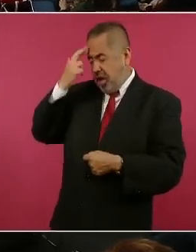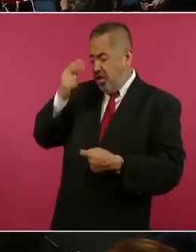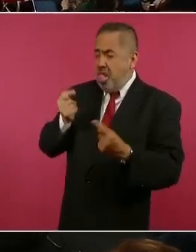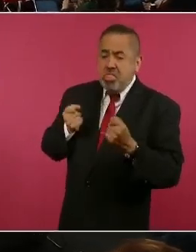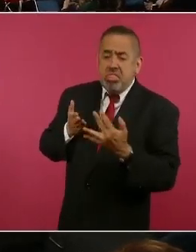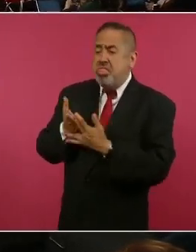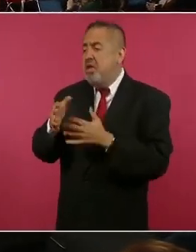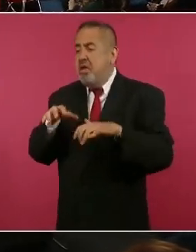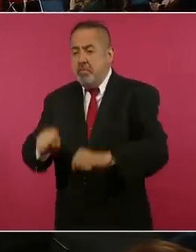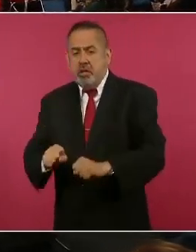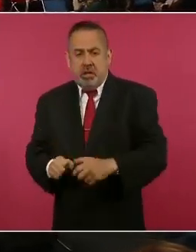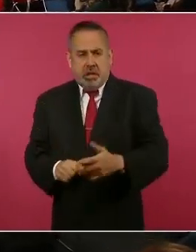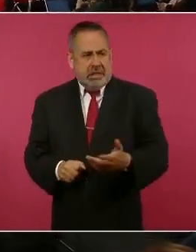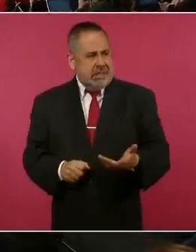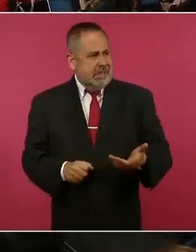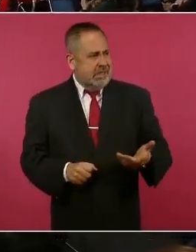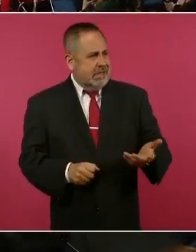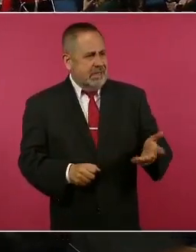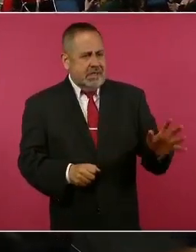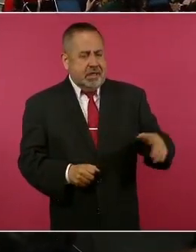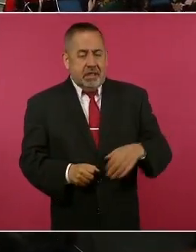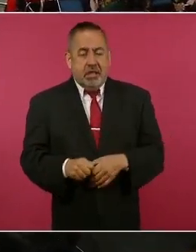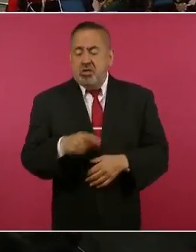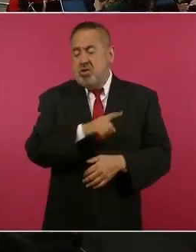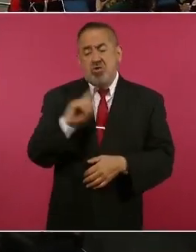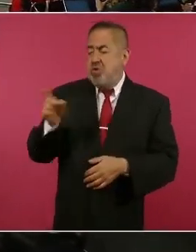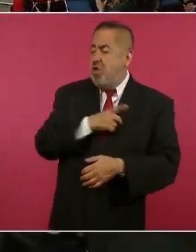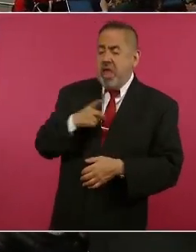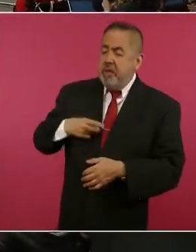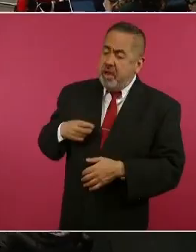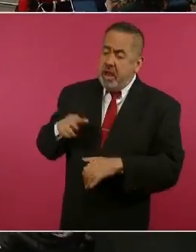para que no se dé asilo